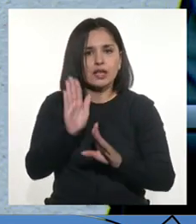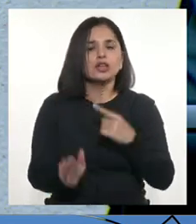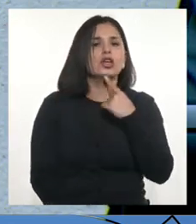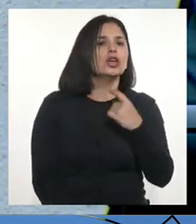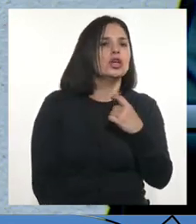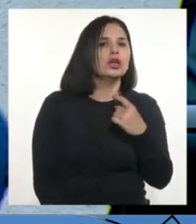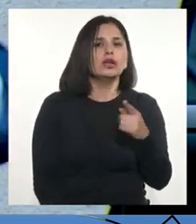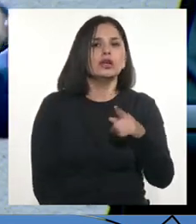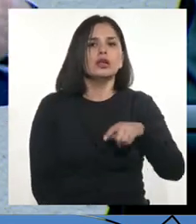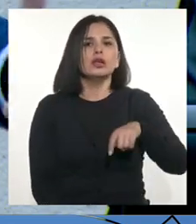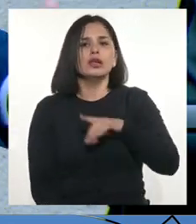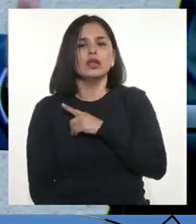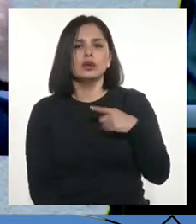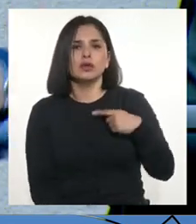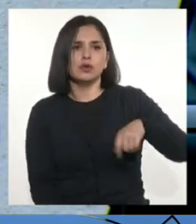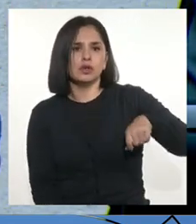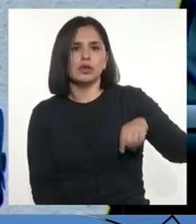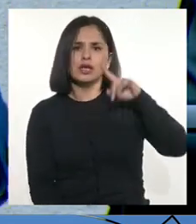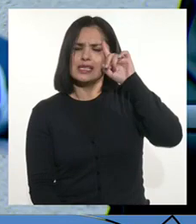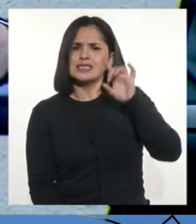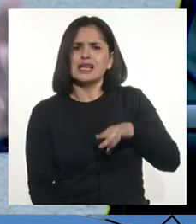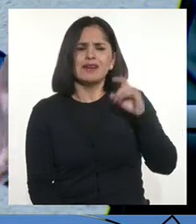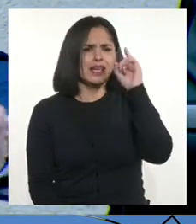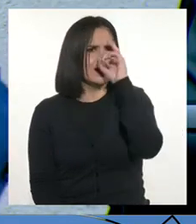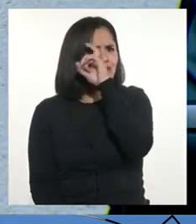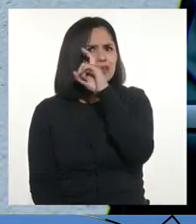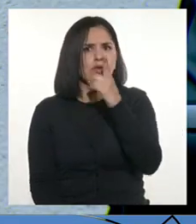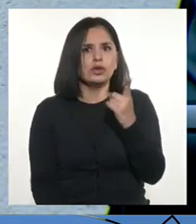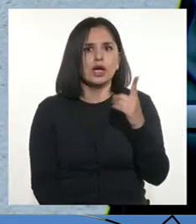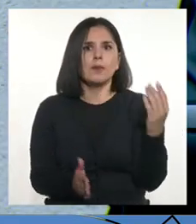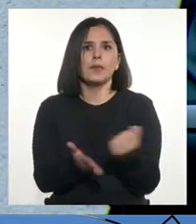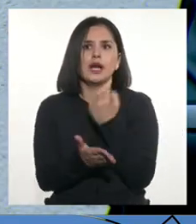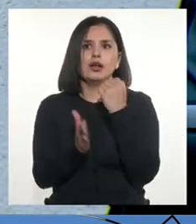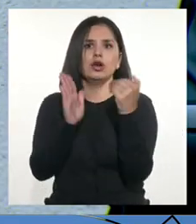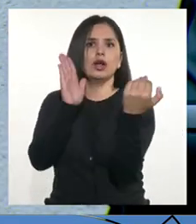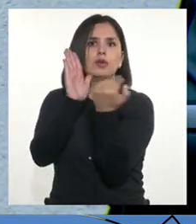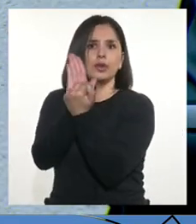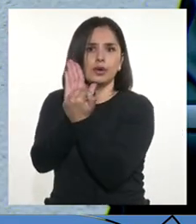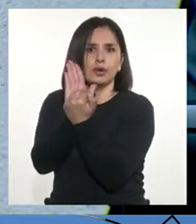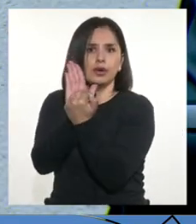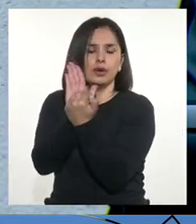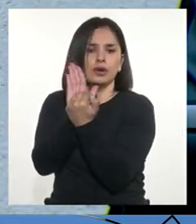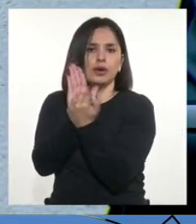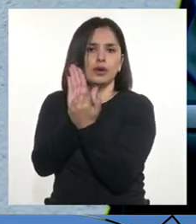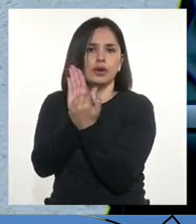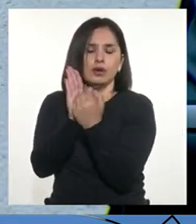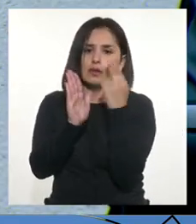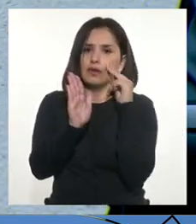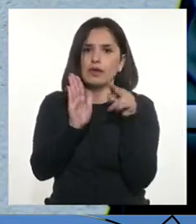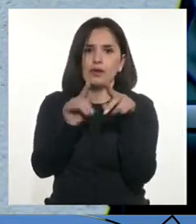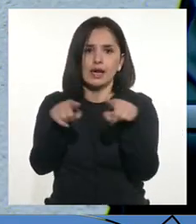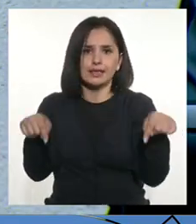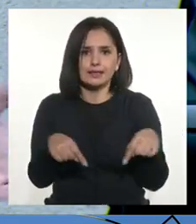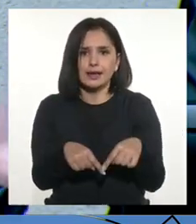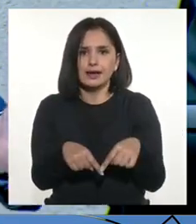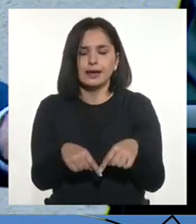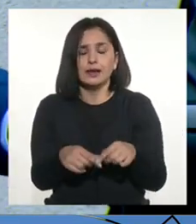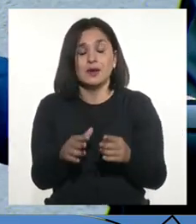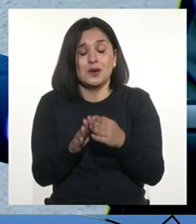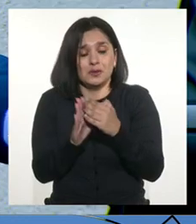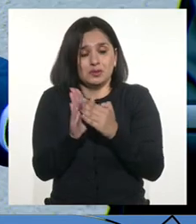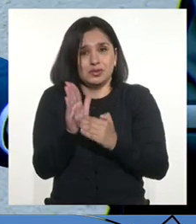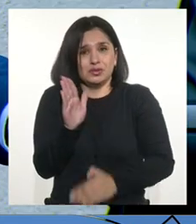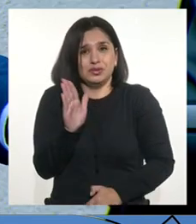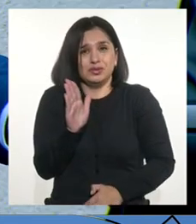presentó un proyecto de ley cuando sabe lo que la dificultad que tiene para llegar a ser puesto en el orden del día tenemos un exceso de